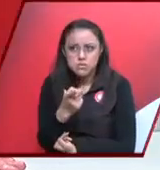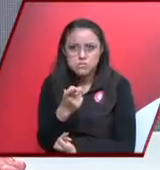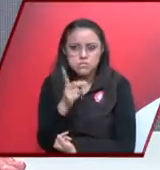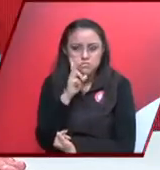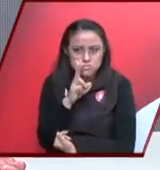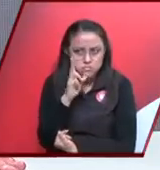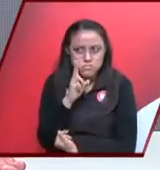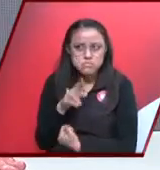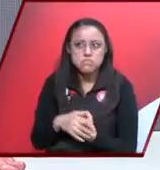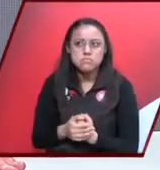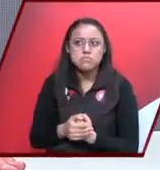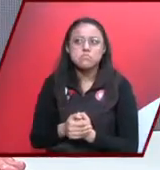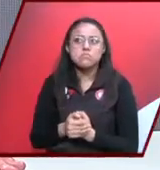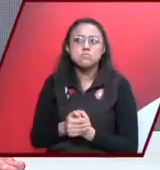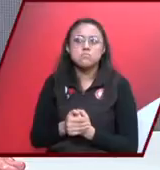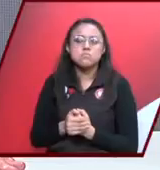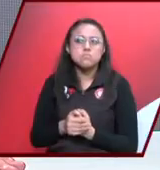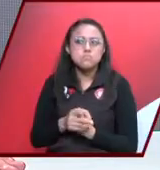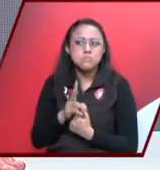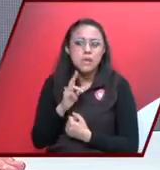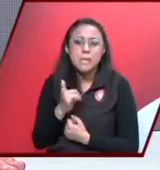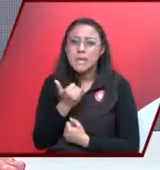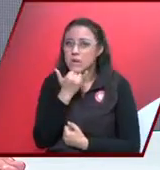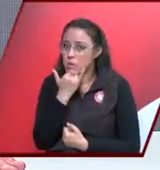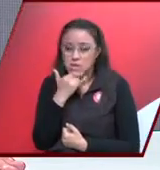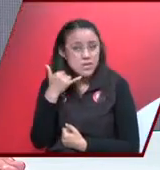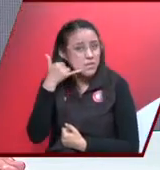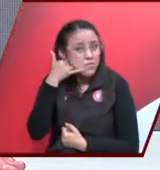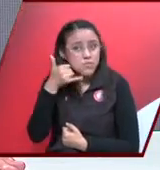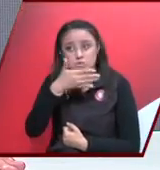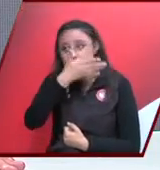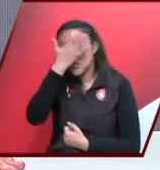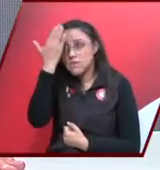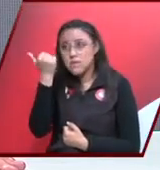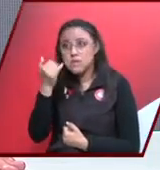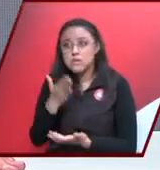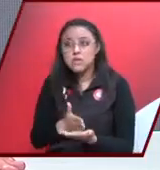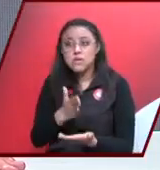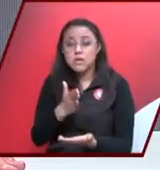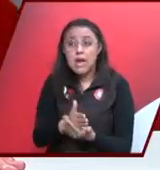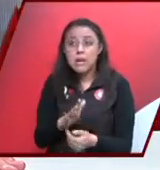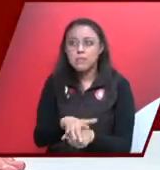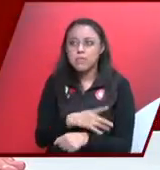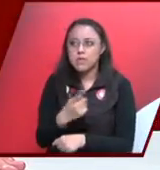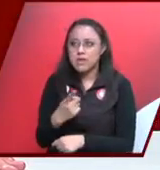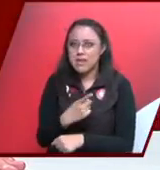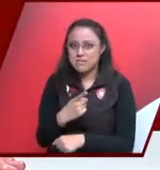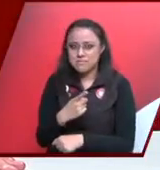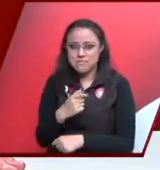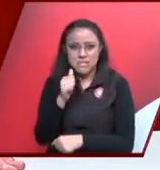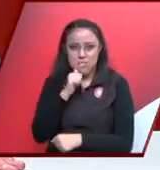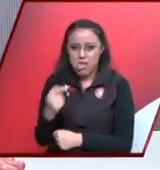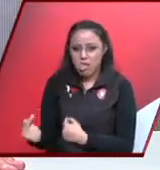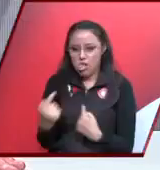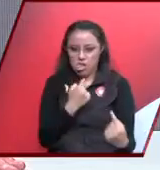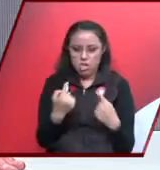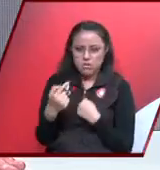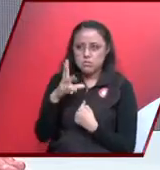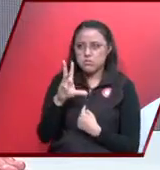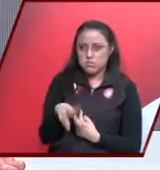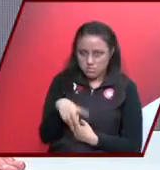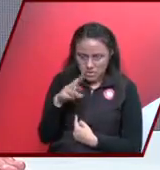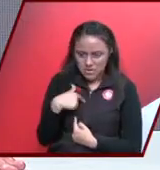hablar, mira, el teléfono ya no le pertenece a ella. Yo no sé si tiene... Pues vamos a ir sobre usted porque... Me encanta que me amenacen, me